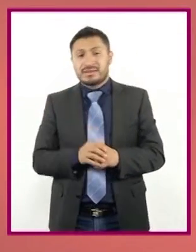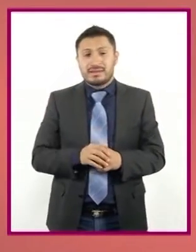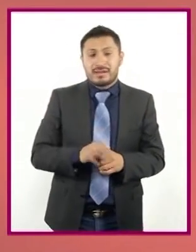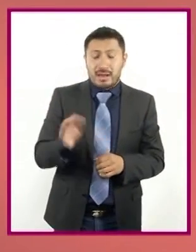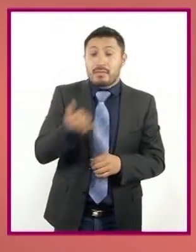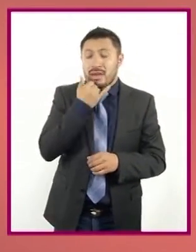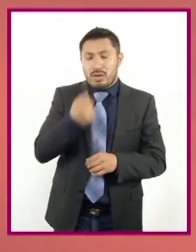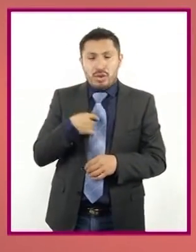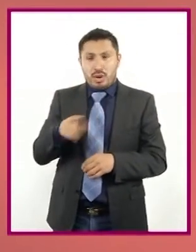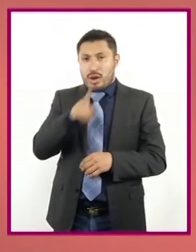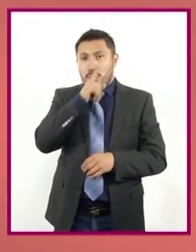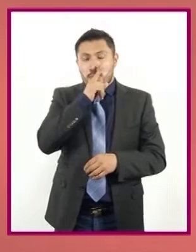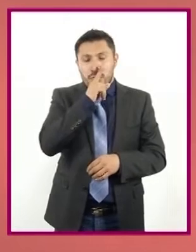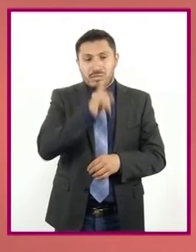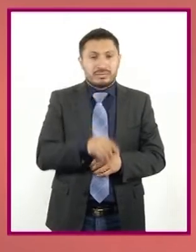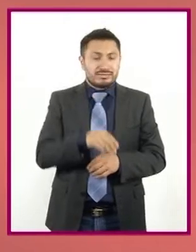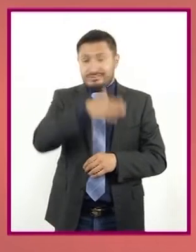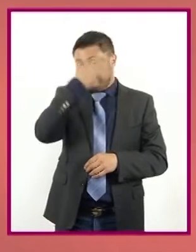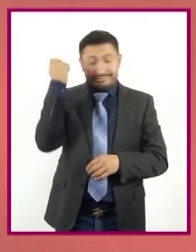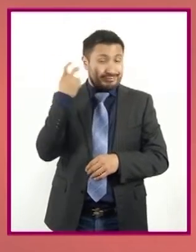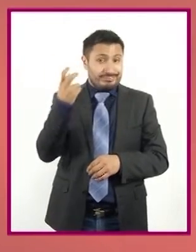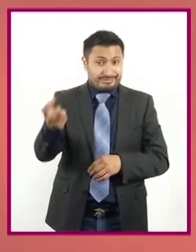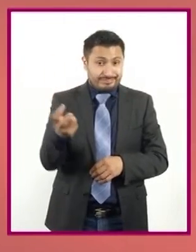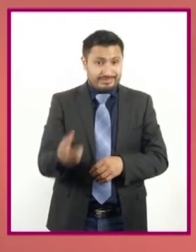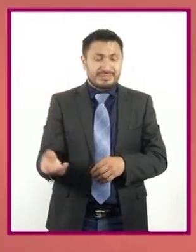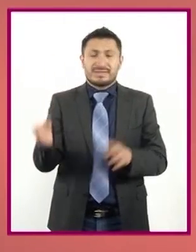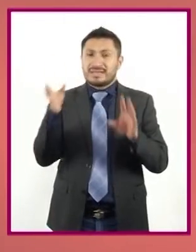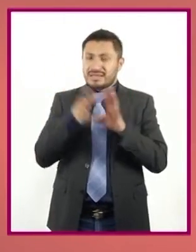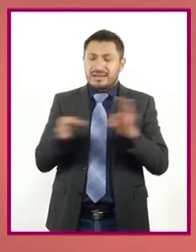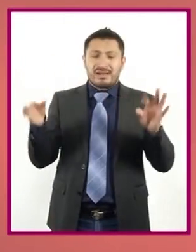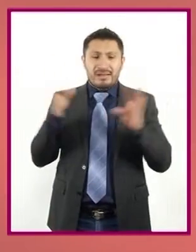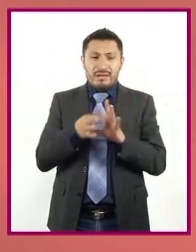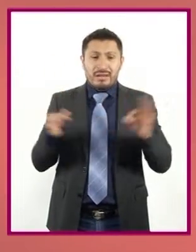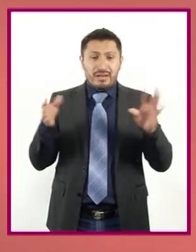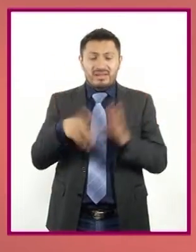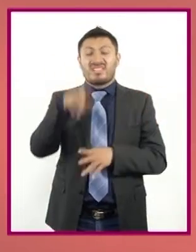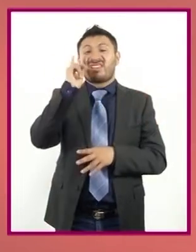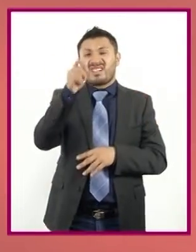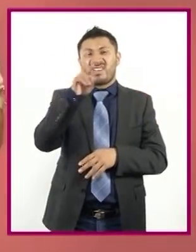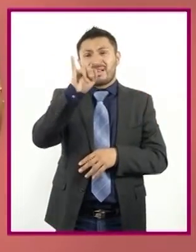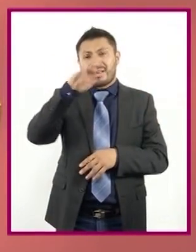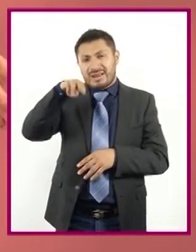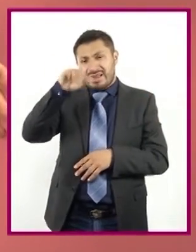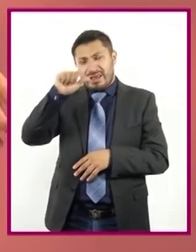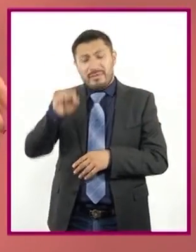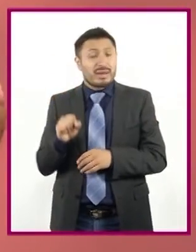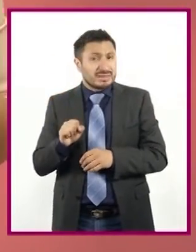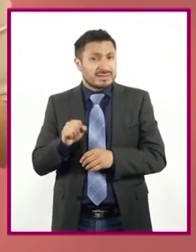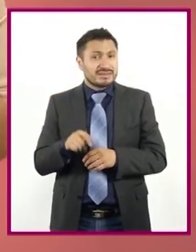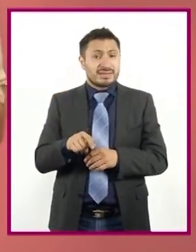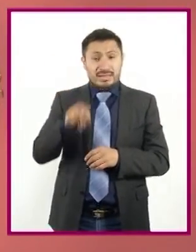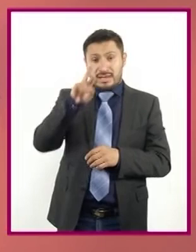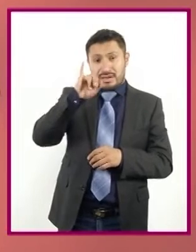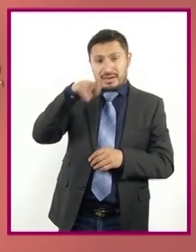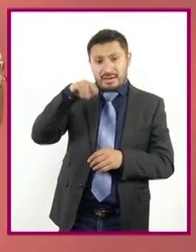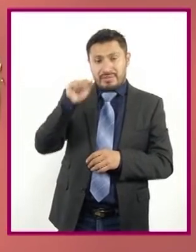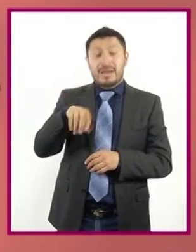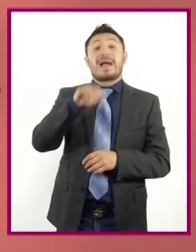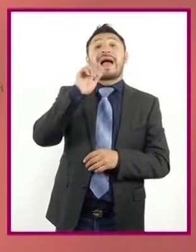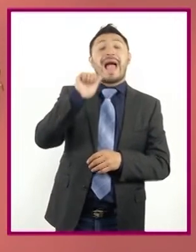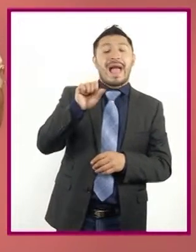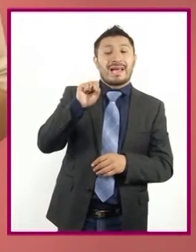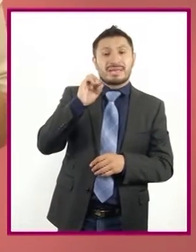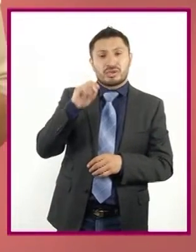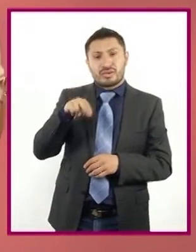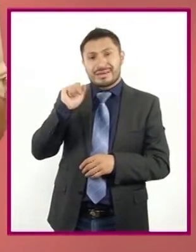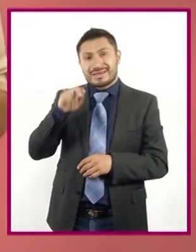que me he quedado mudo. No sabía todo eso. ¿Nos puede explicar qué son esas rimas? Una rima asonante es aquella en la que